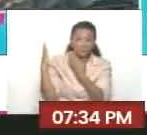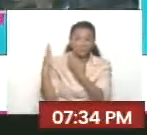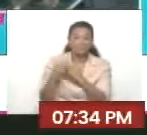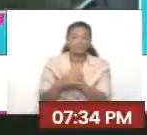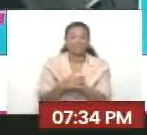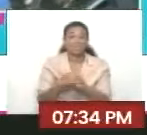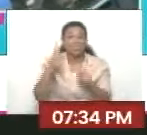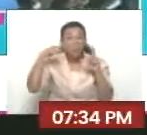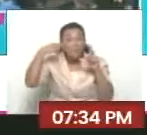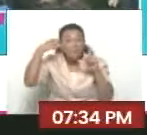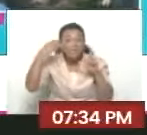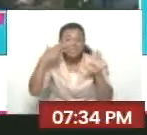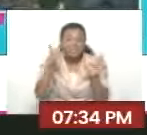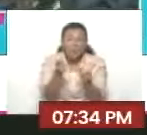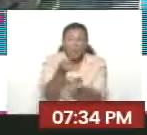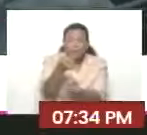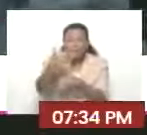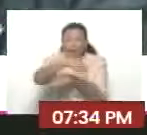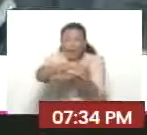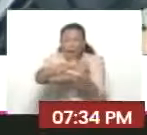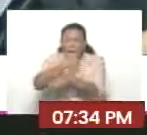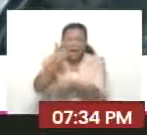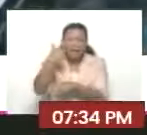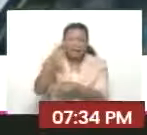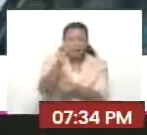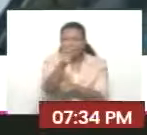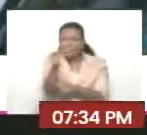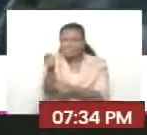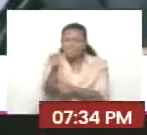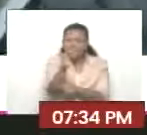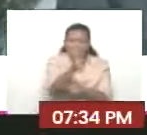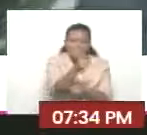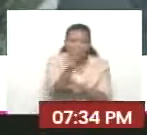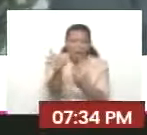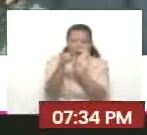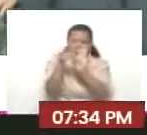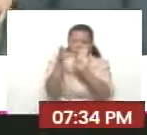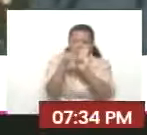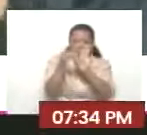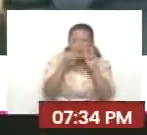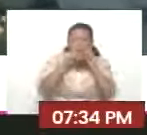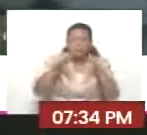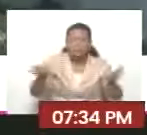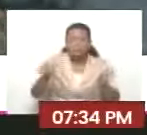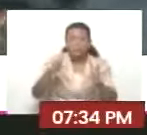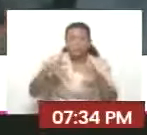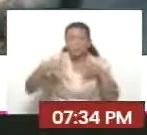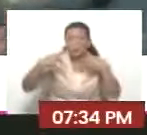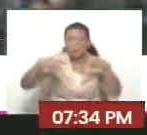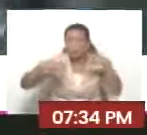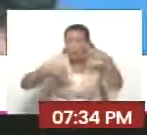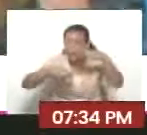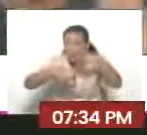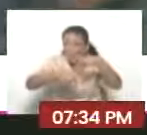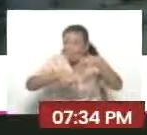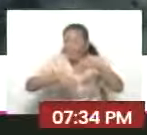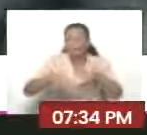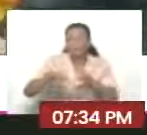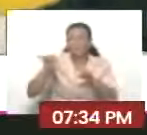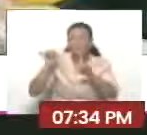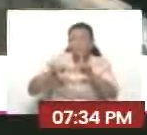Esos son videitos que graba la gente en la calle, mira. Que ya están virales por ahí, corriendo por las redes.